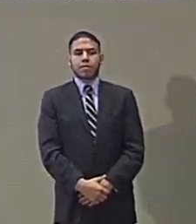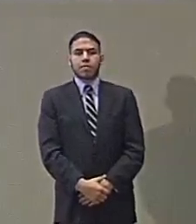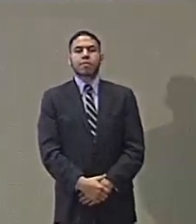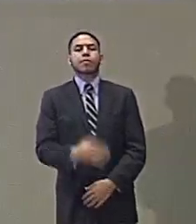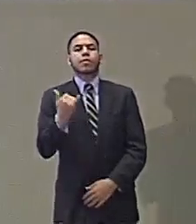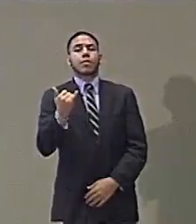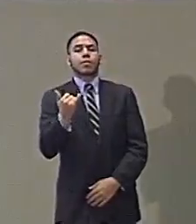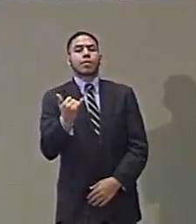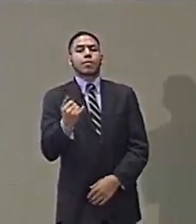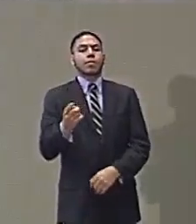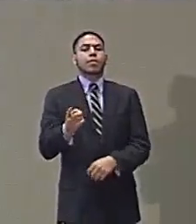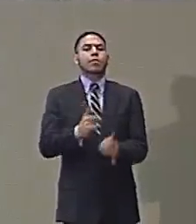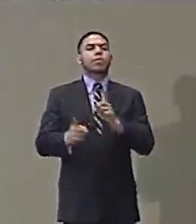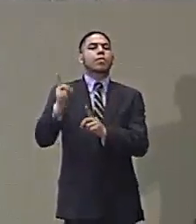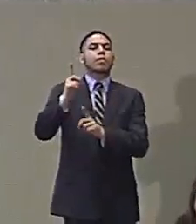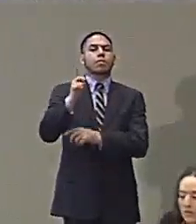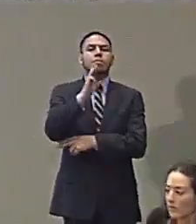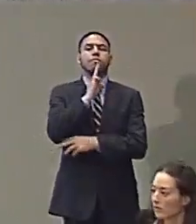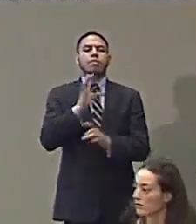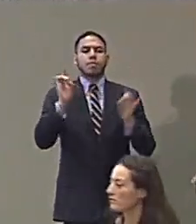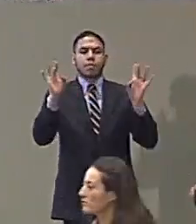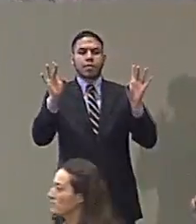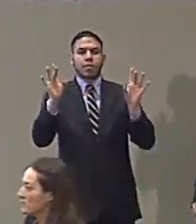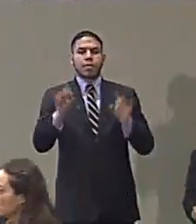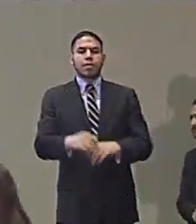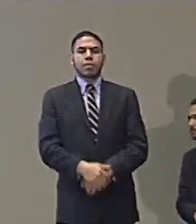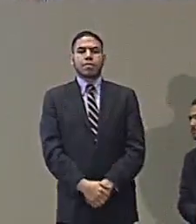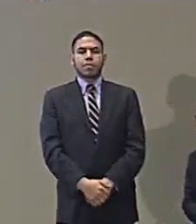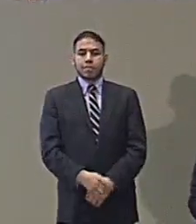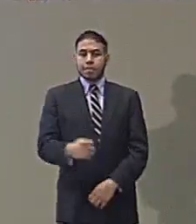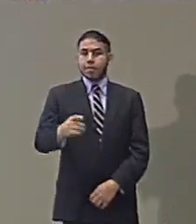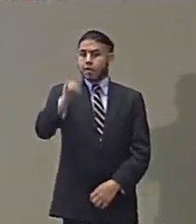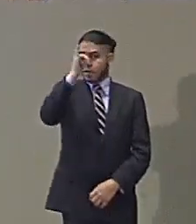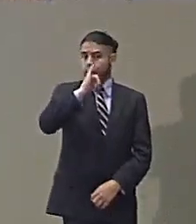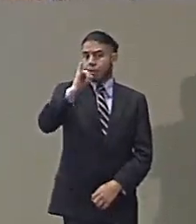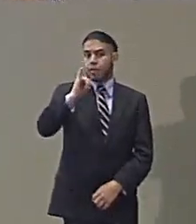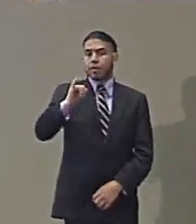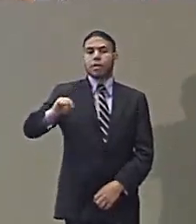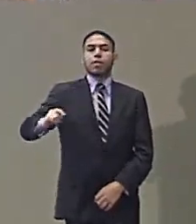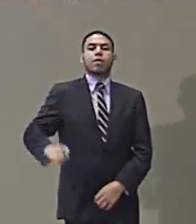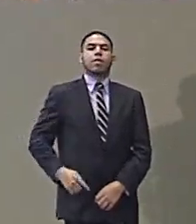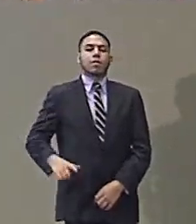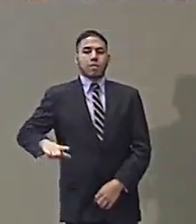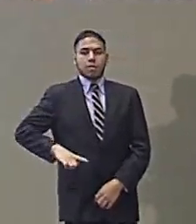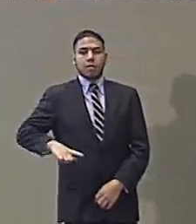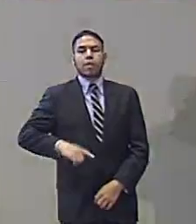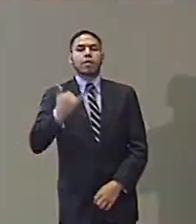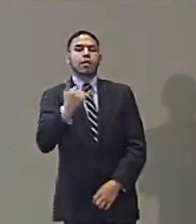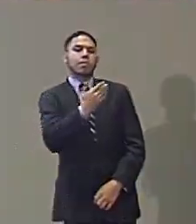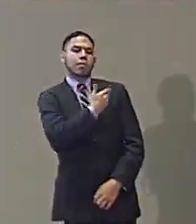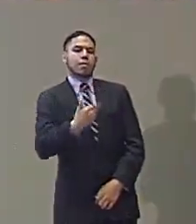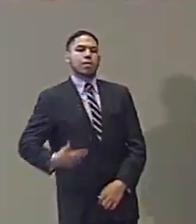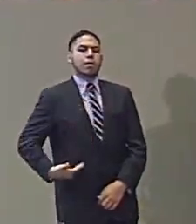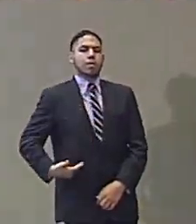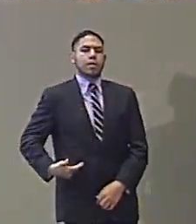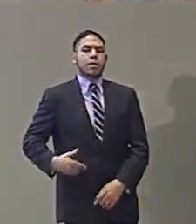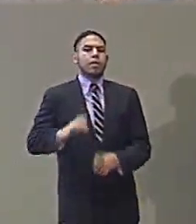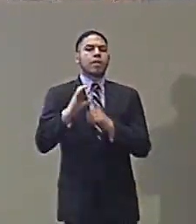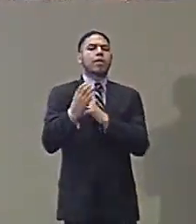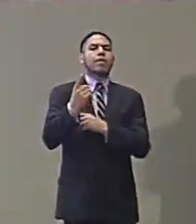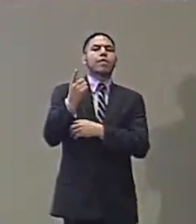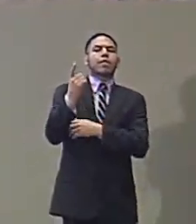y el doctor miguel ángel mancera espinoza jefe de gobierno de la ciudad de mexico y presidente de la conferencia nacional de